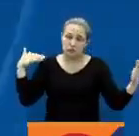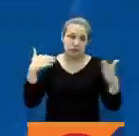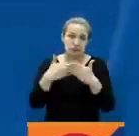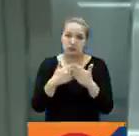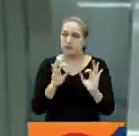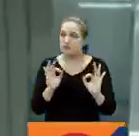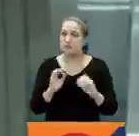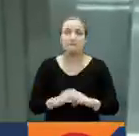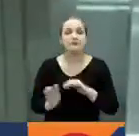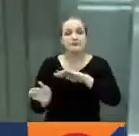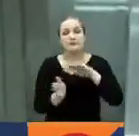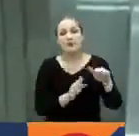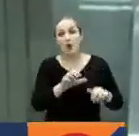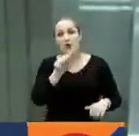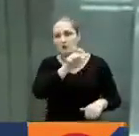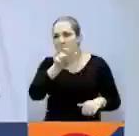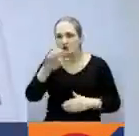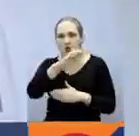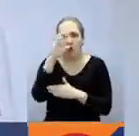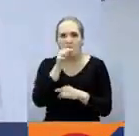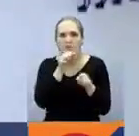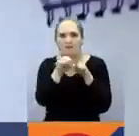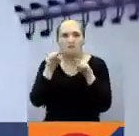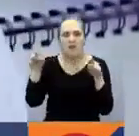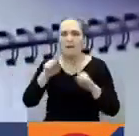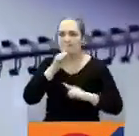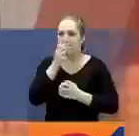otros colombianos mencionados en la revelación por ahora no se pronuncian